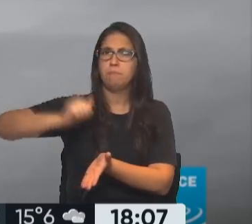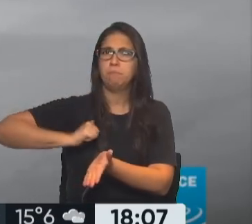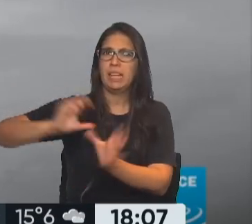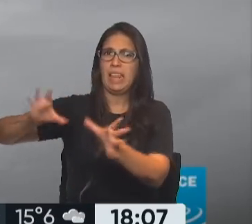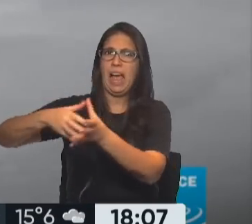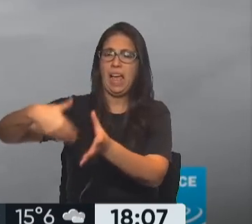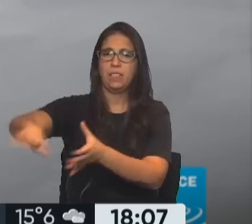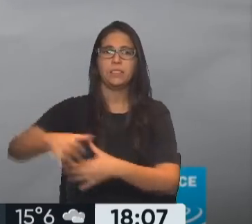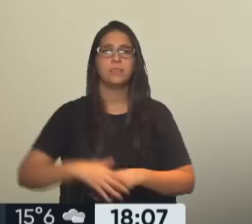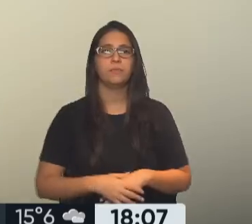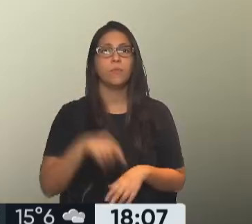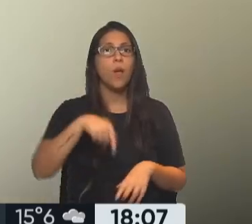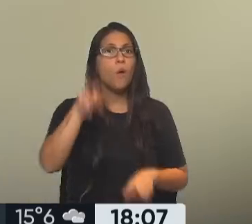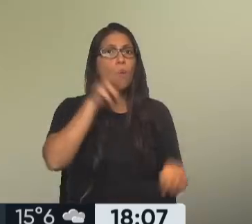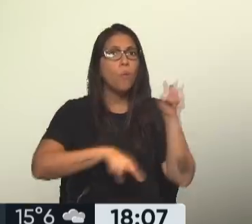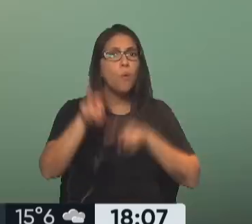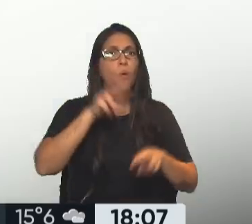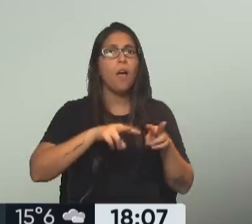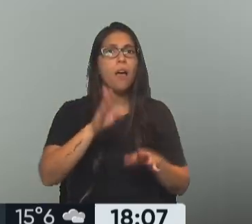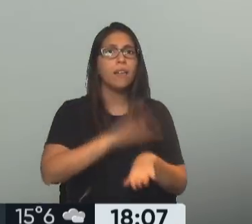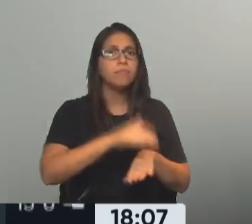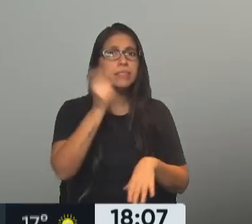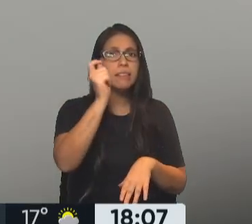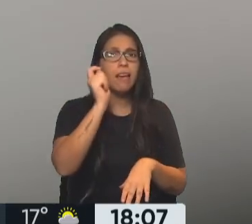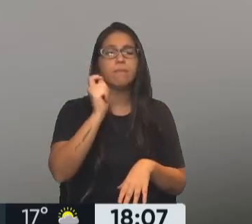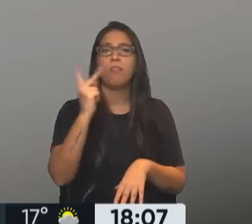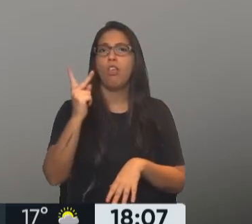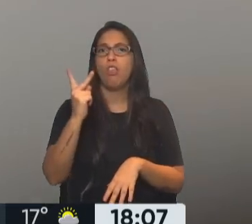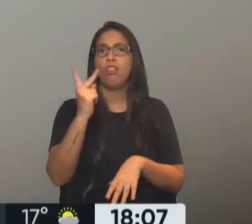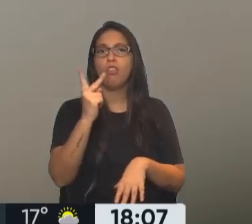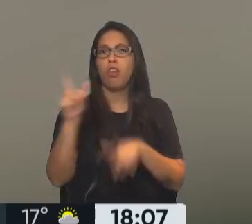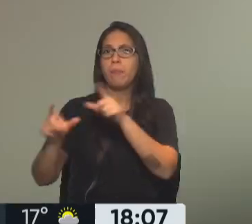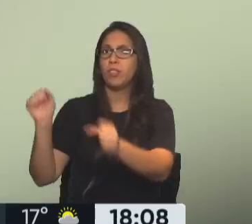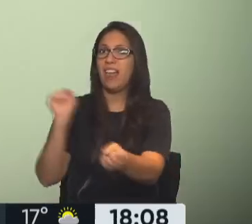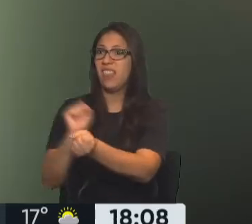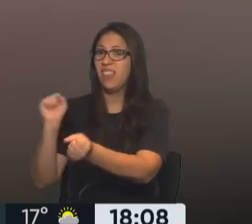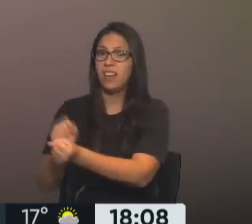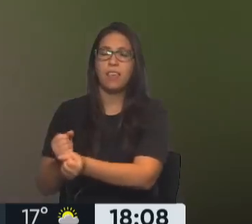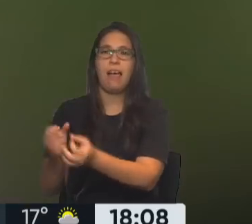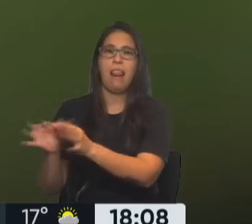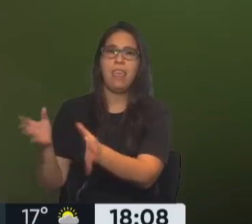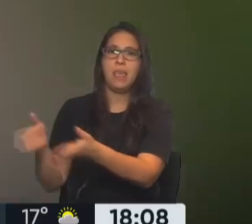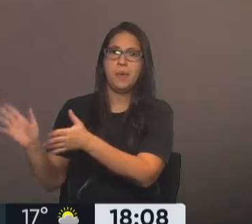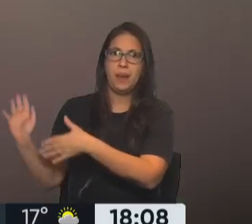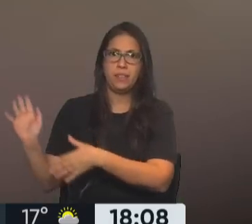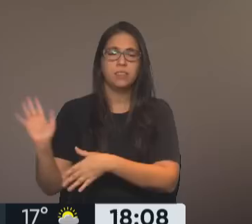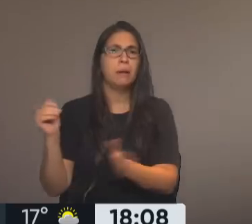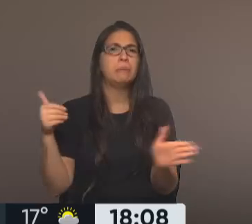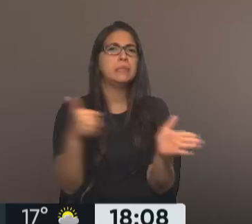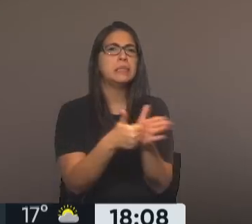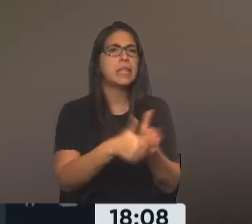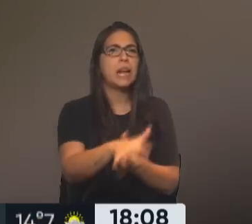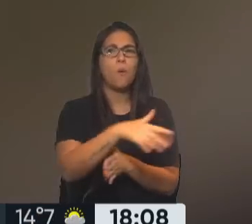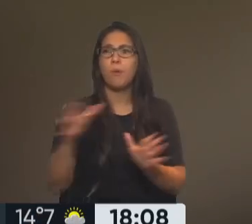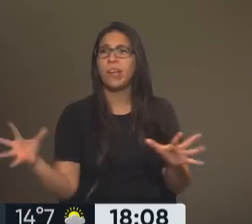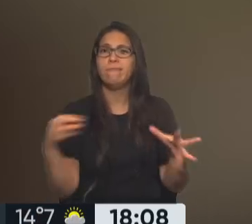sigue la búsqueda de los culpables, las autoridades dejaron en libertad a 2 de los 3 detenidos en un principio cerca de la zona del triple crimen por no poder probar